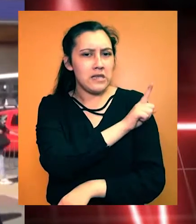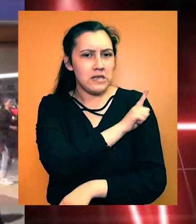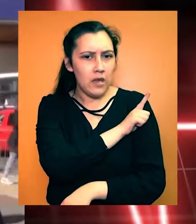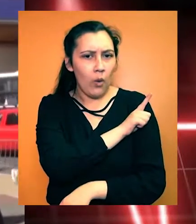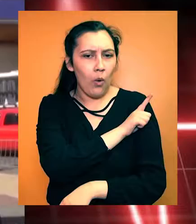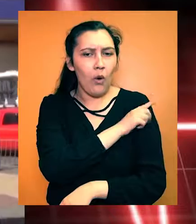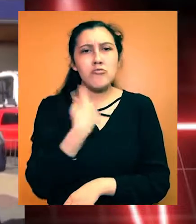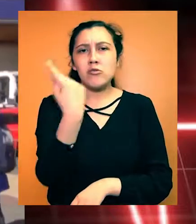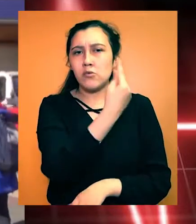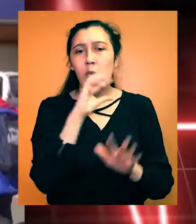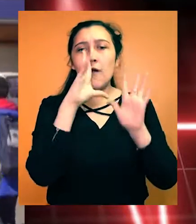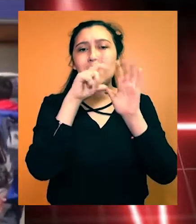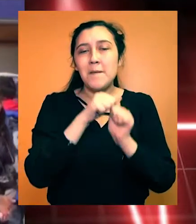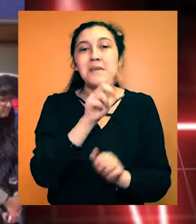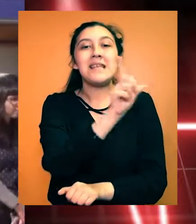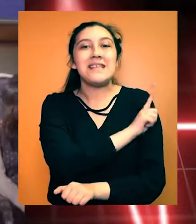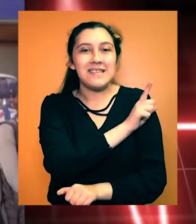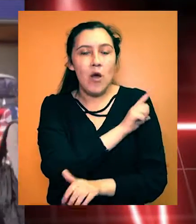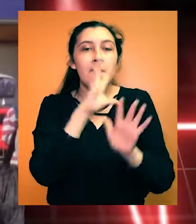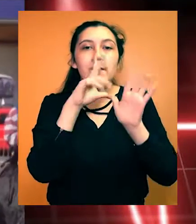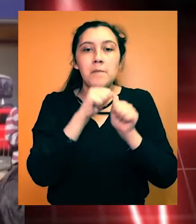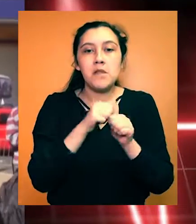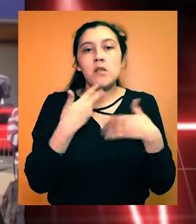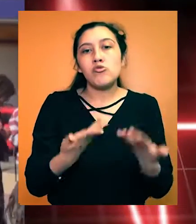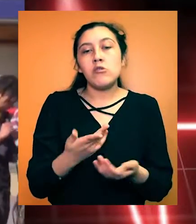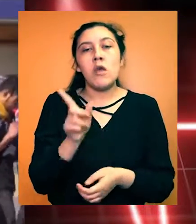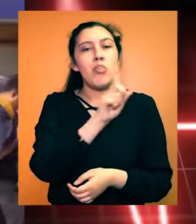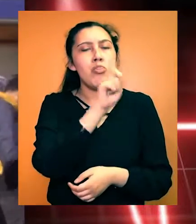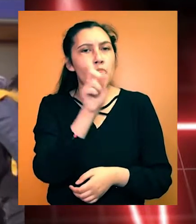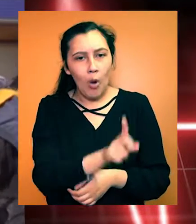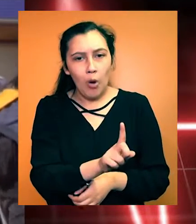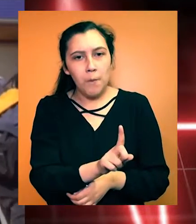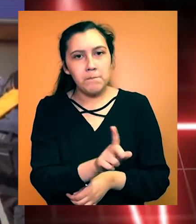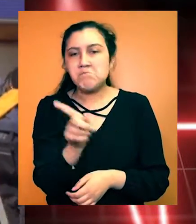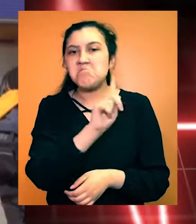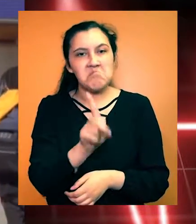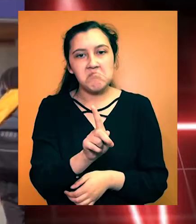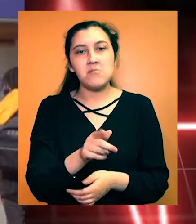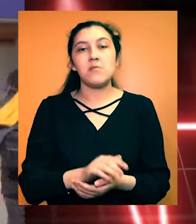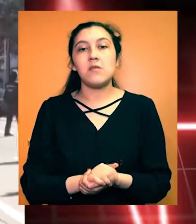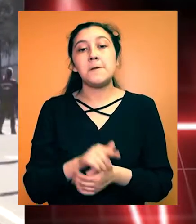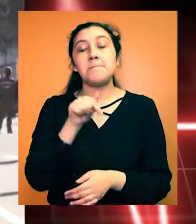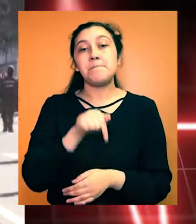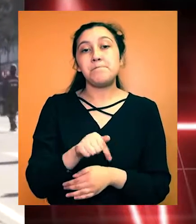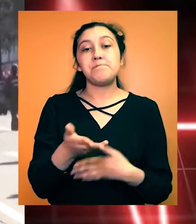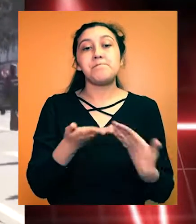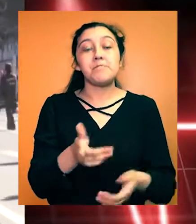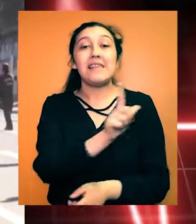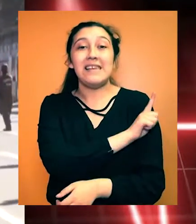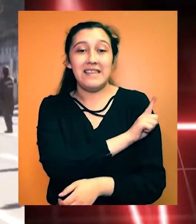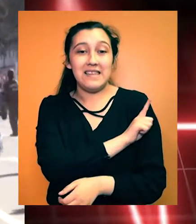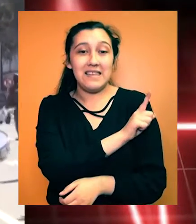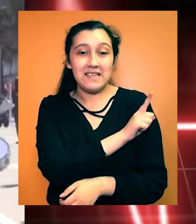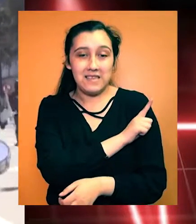en el liceo, nosotros somos una familia liceana, entonces no lo vamos a permitir, así de fácil. Es así como